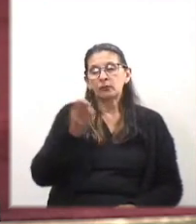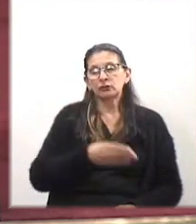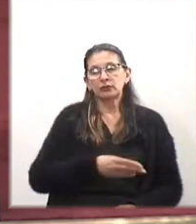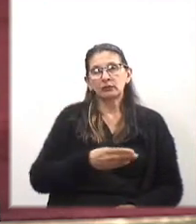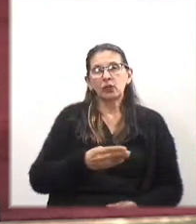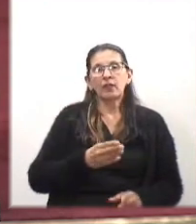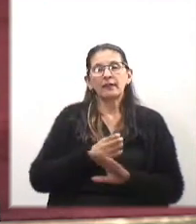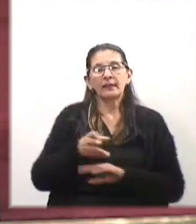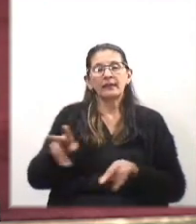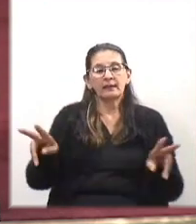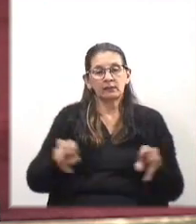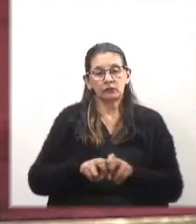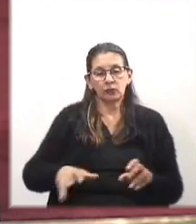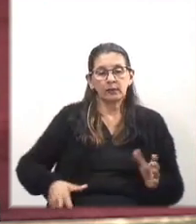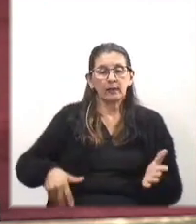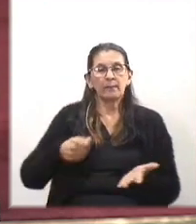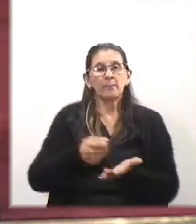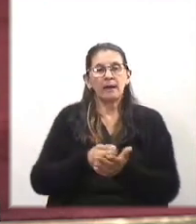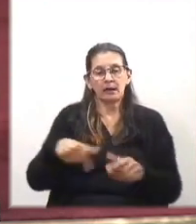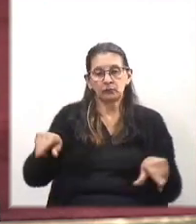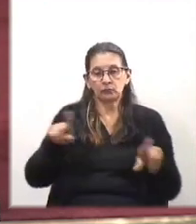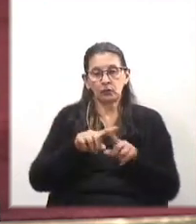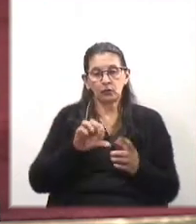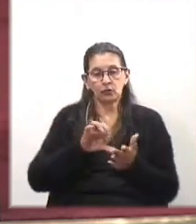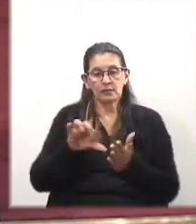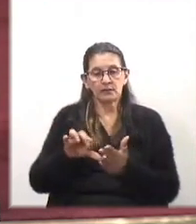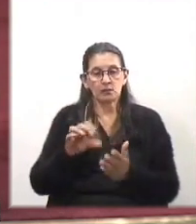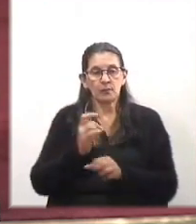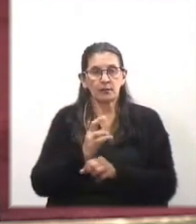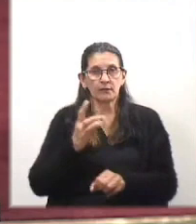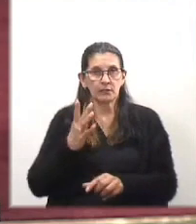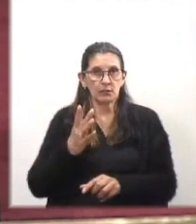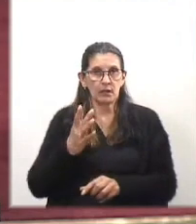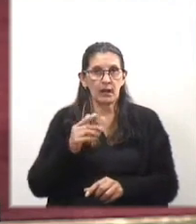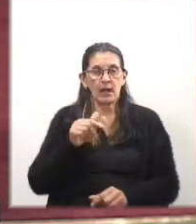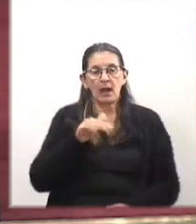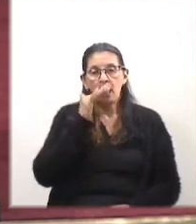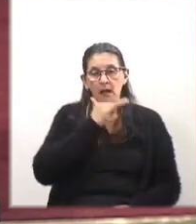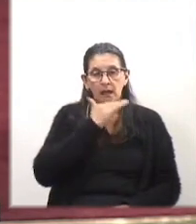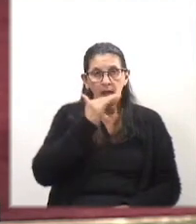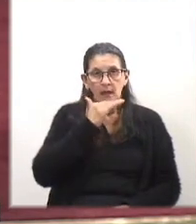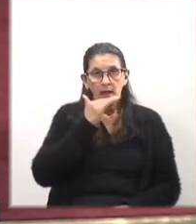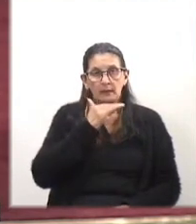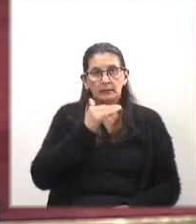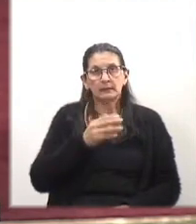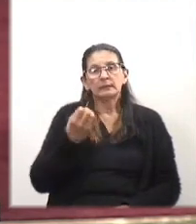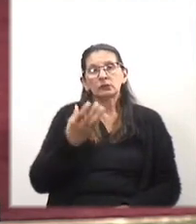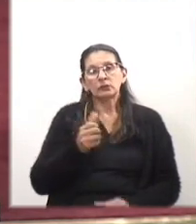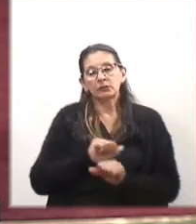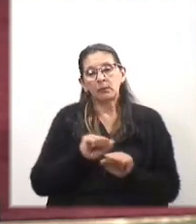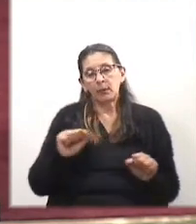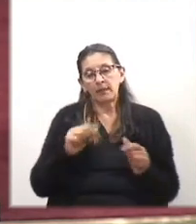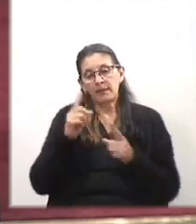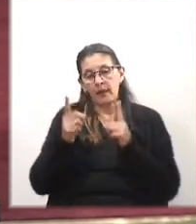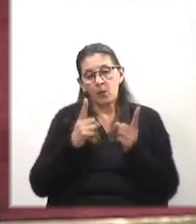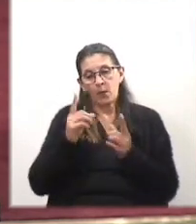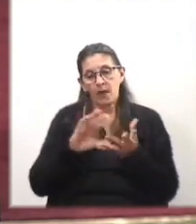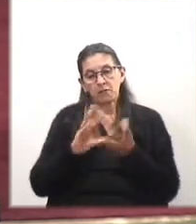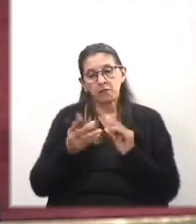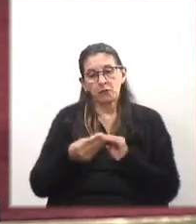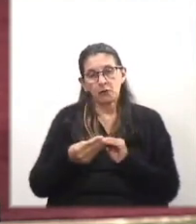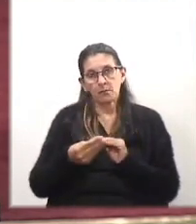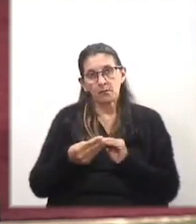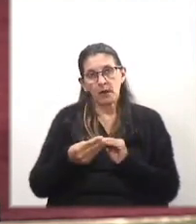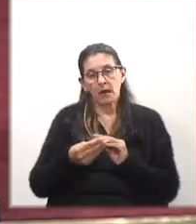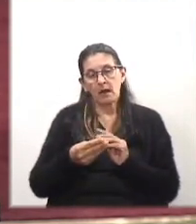ingresos que pagan los usuarios de los servicios profesionales optantes a la caja, lo que se podría de alguna manera,